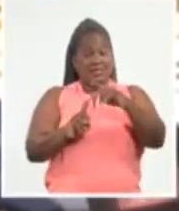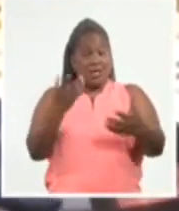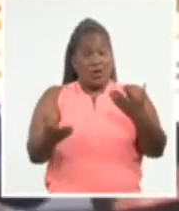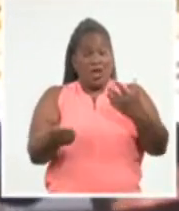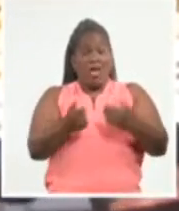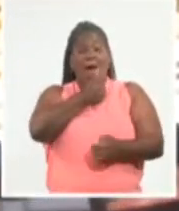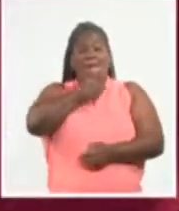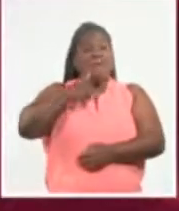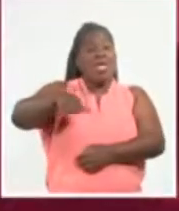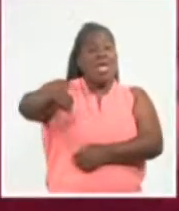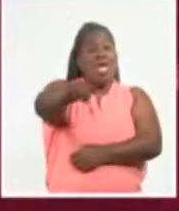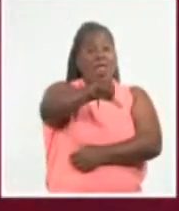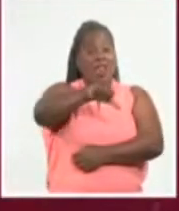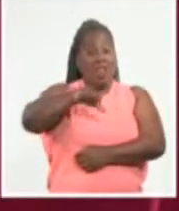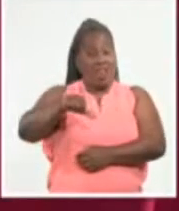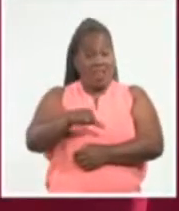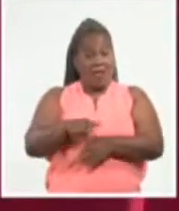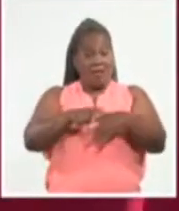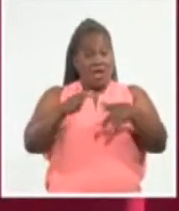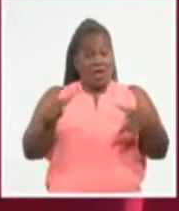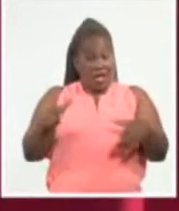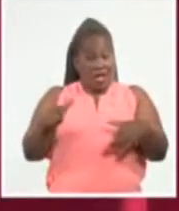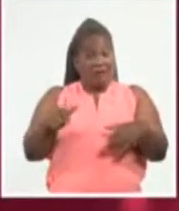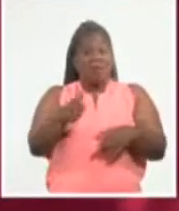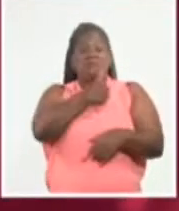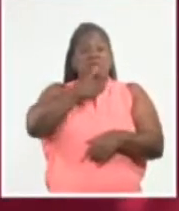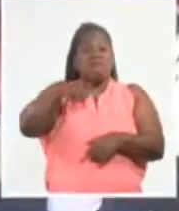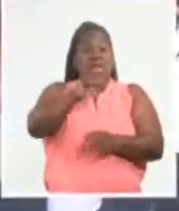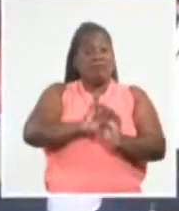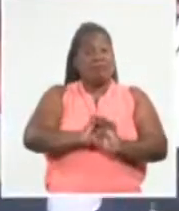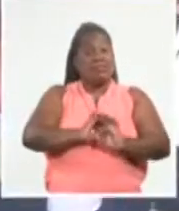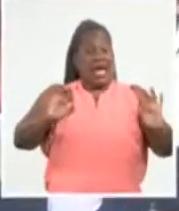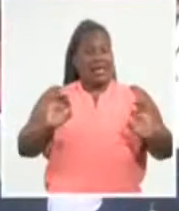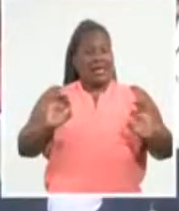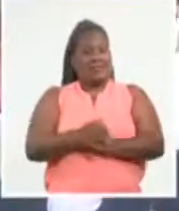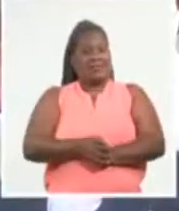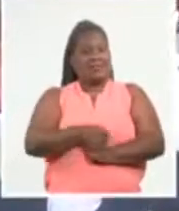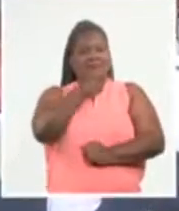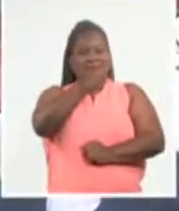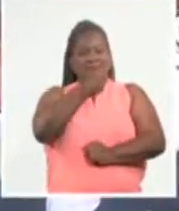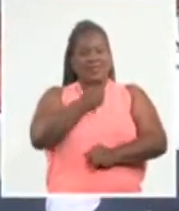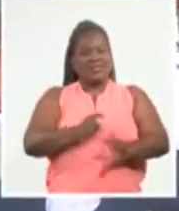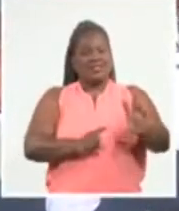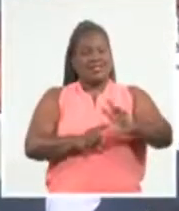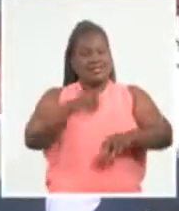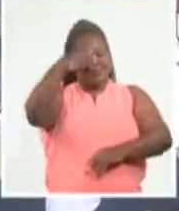la mayor parte de ellas ecológica. Mejía Sosorio, Sistema Informativo de la Televisión Cubana.